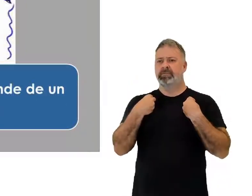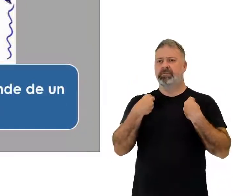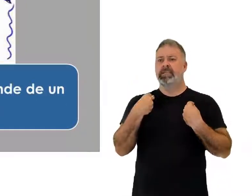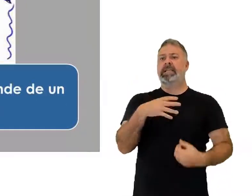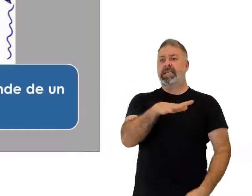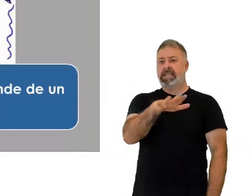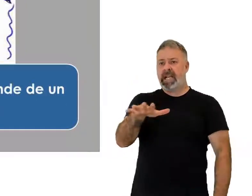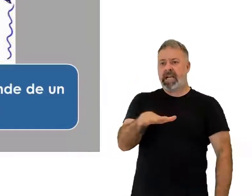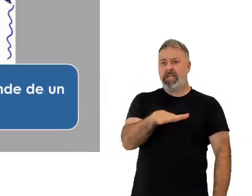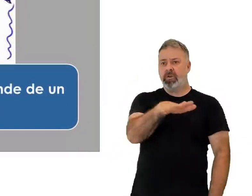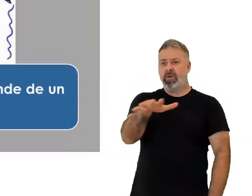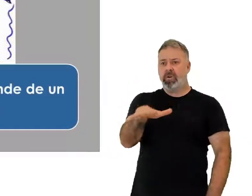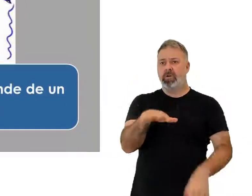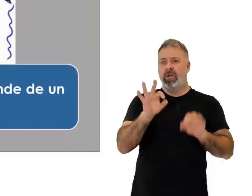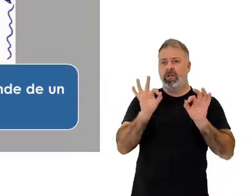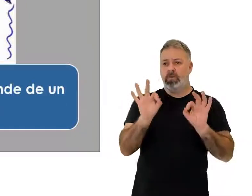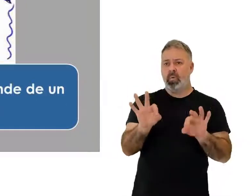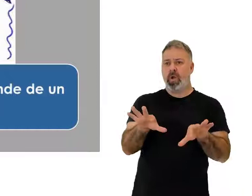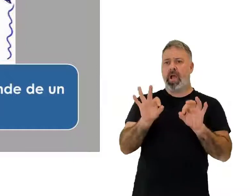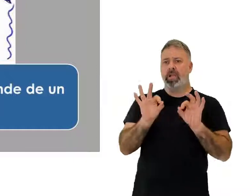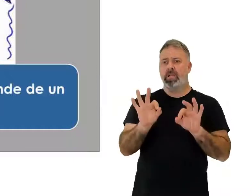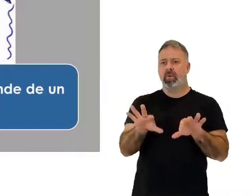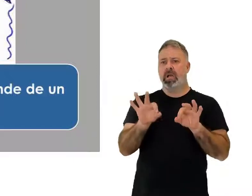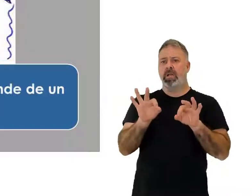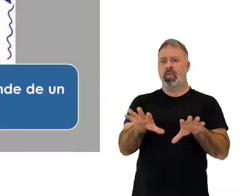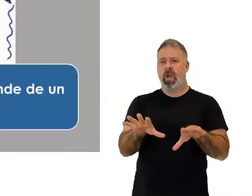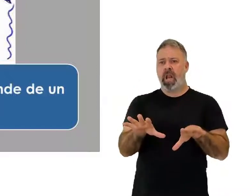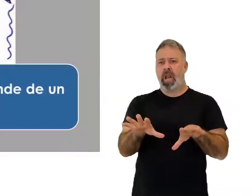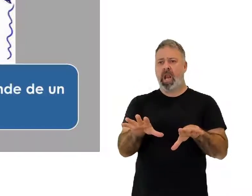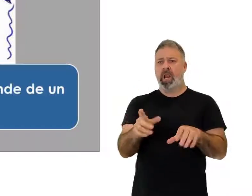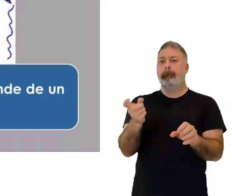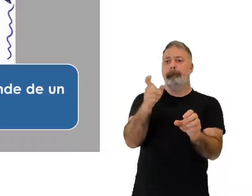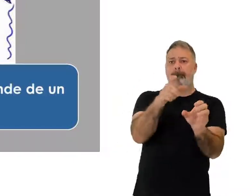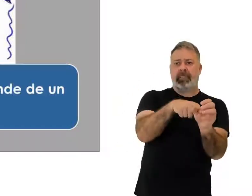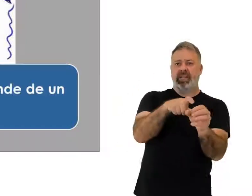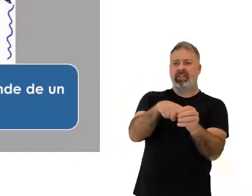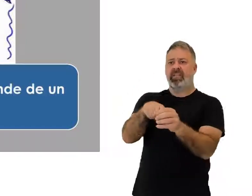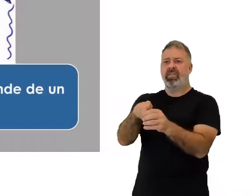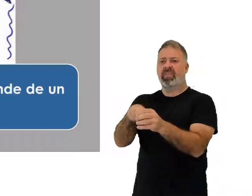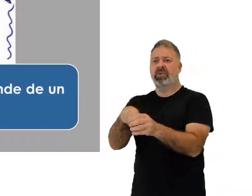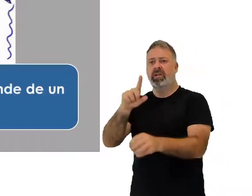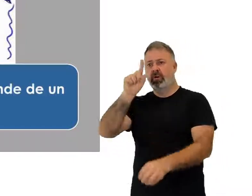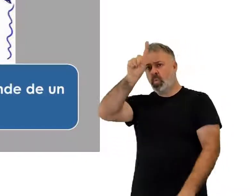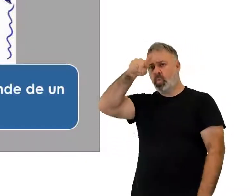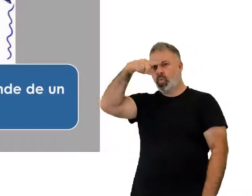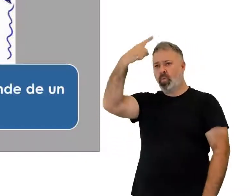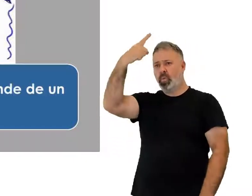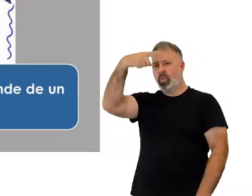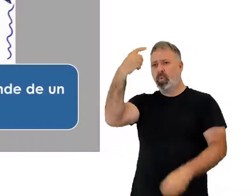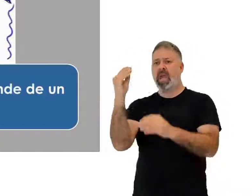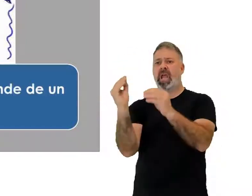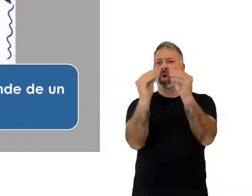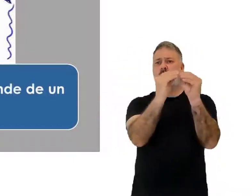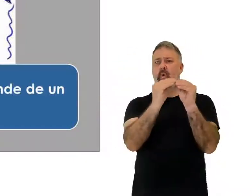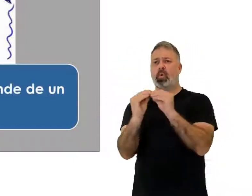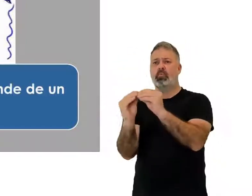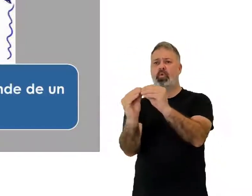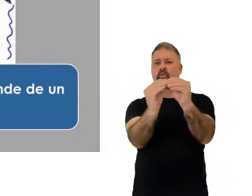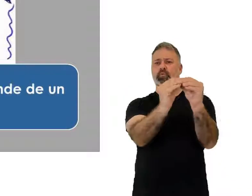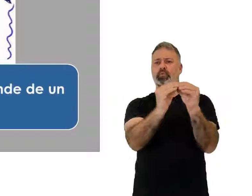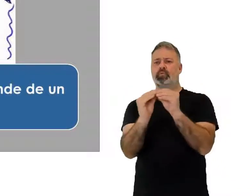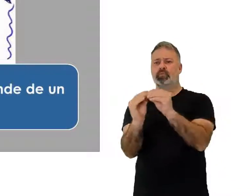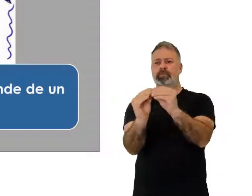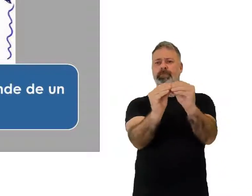en el mismo territorio y participan de una cultura común.